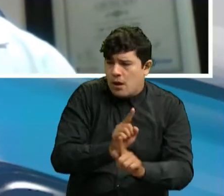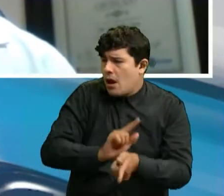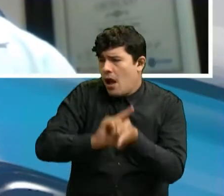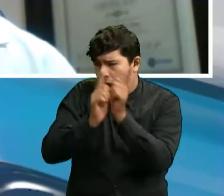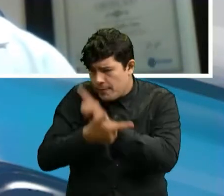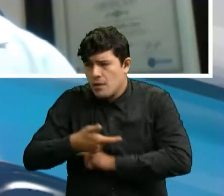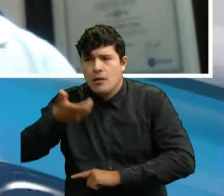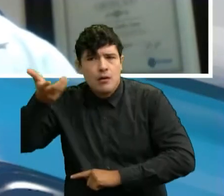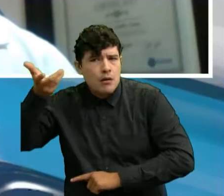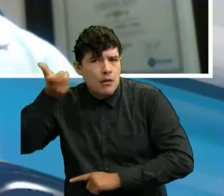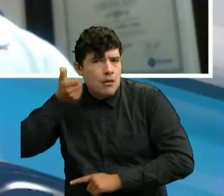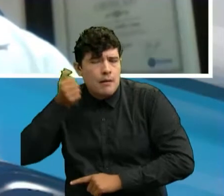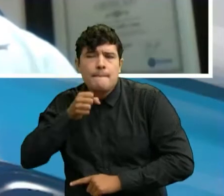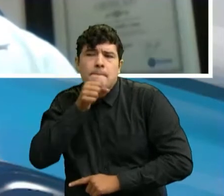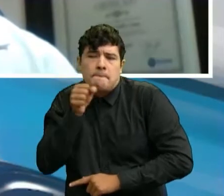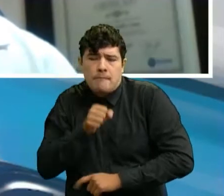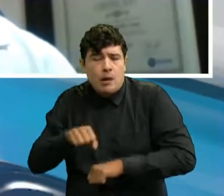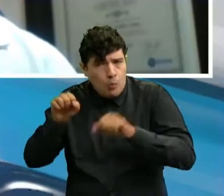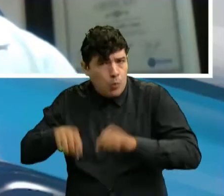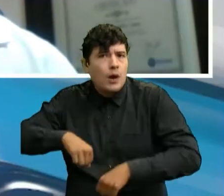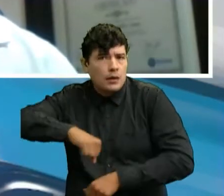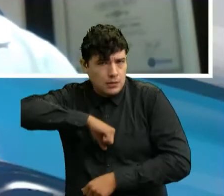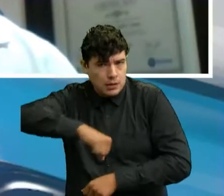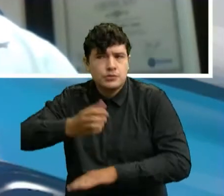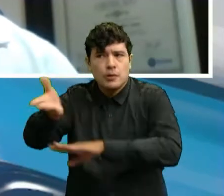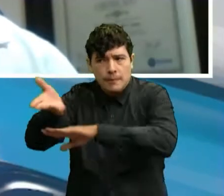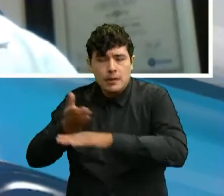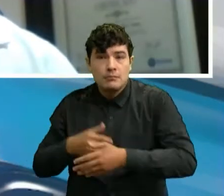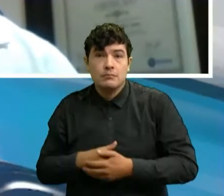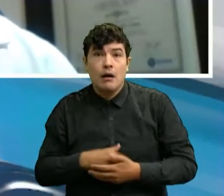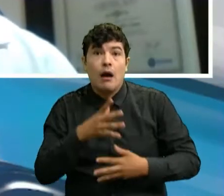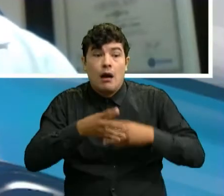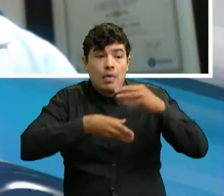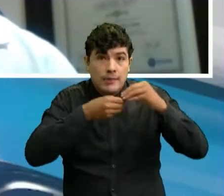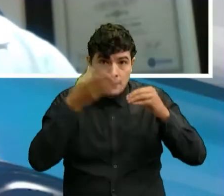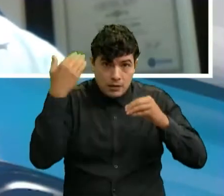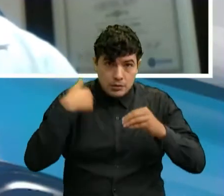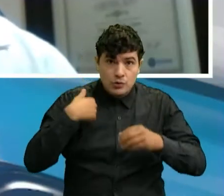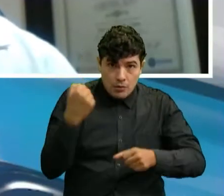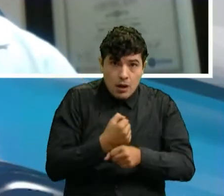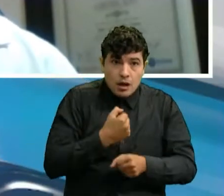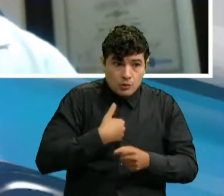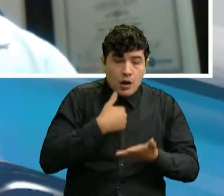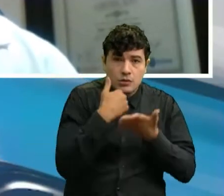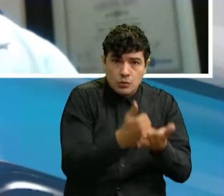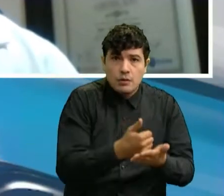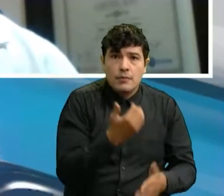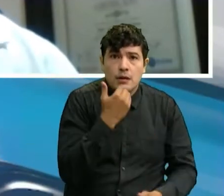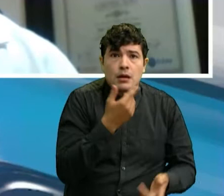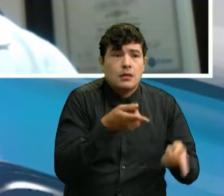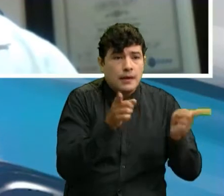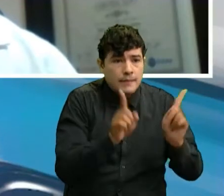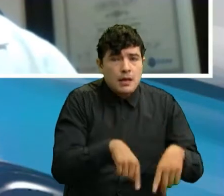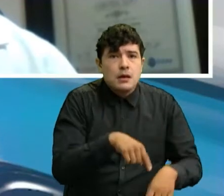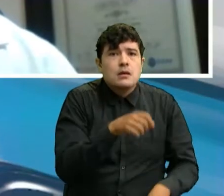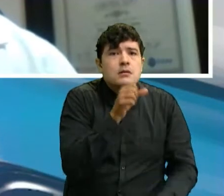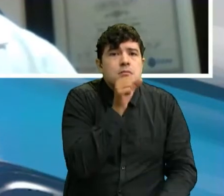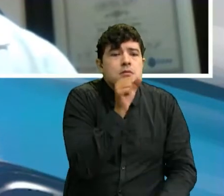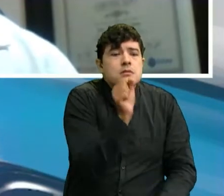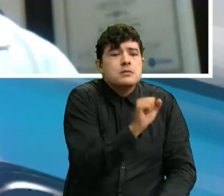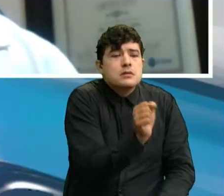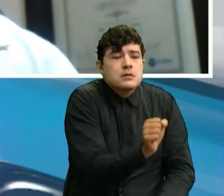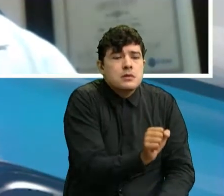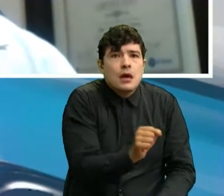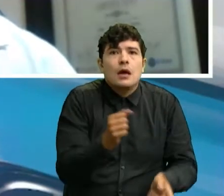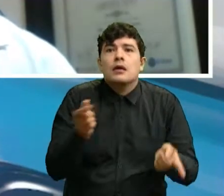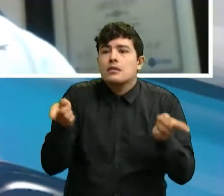tiene. Es más, he tenido casos en los cuales a las personas les reconocen vejez, pero también habían sido declarados inválidos